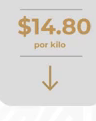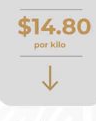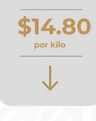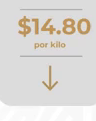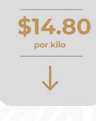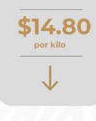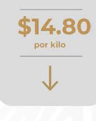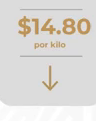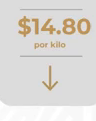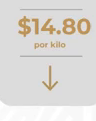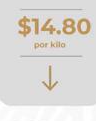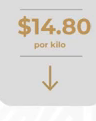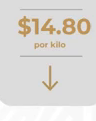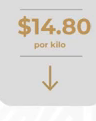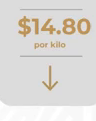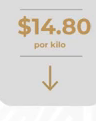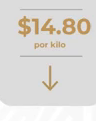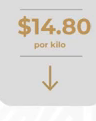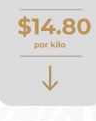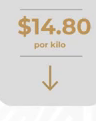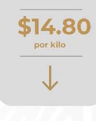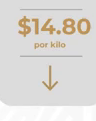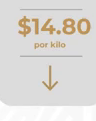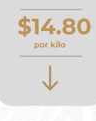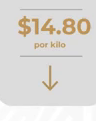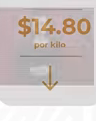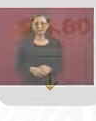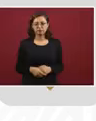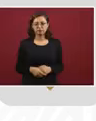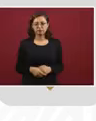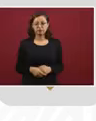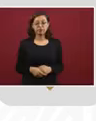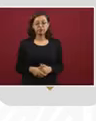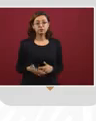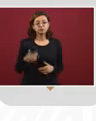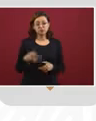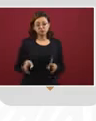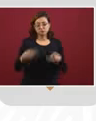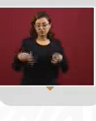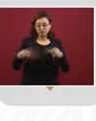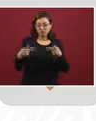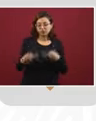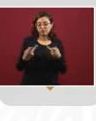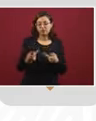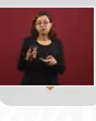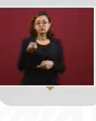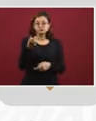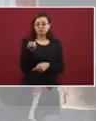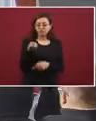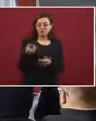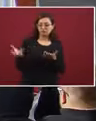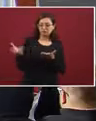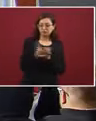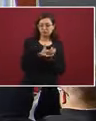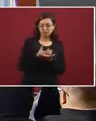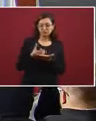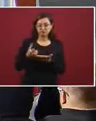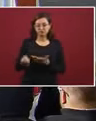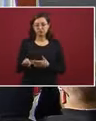Michoacán, también varias veces ha aparecido, con un precio al público de 14 pesos 80 centavos por kilo y un margen de 3 pesos